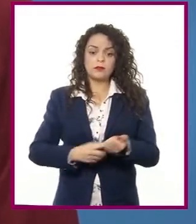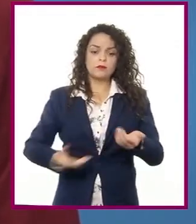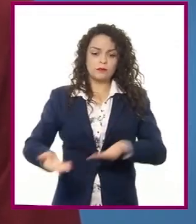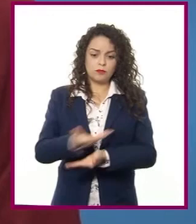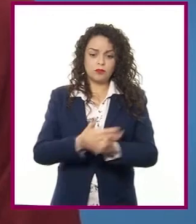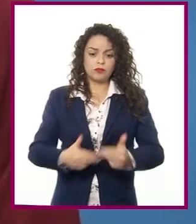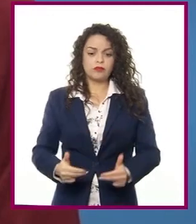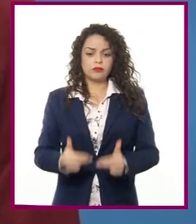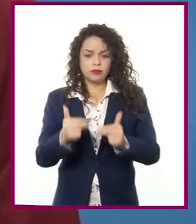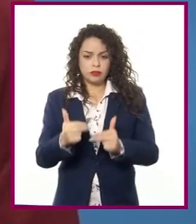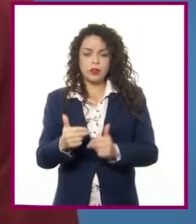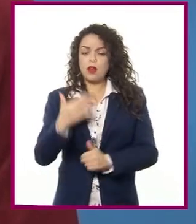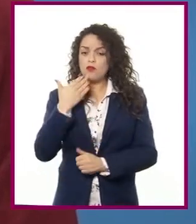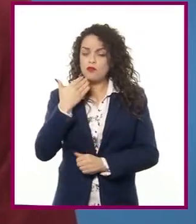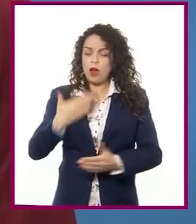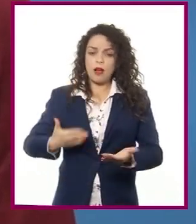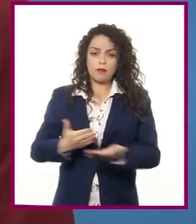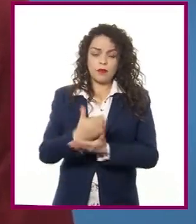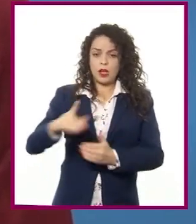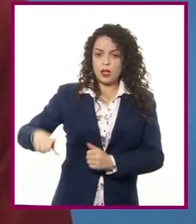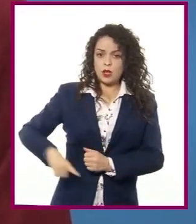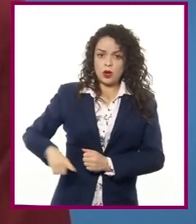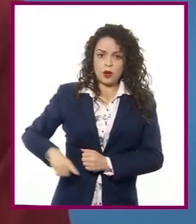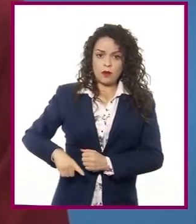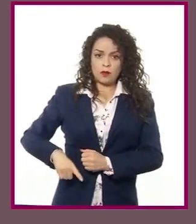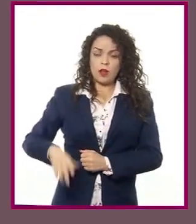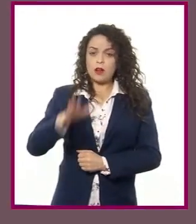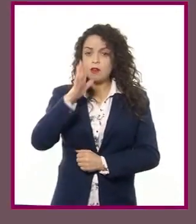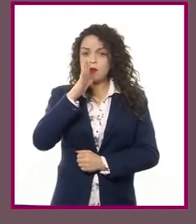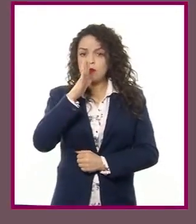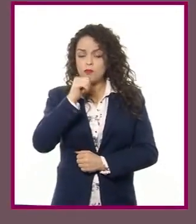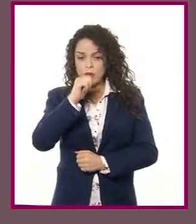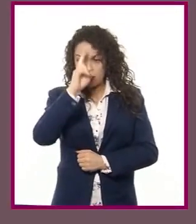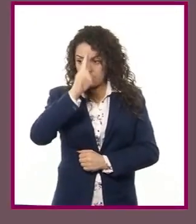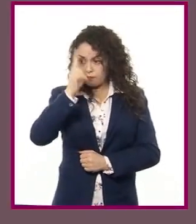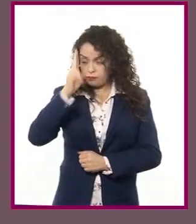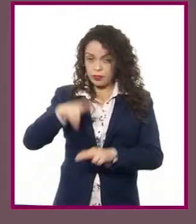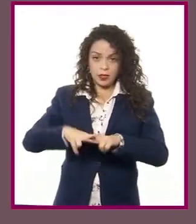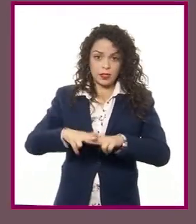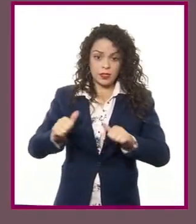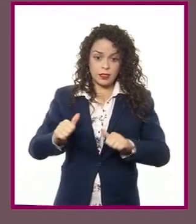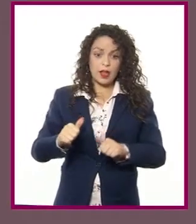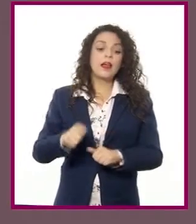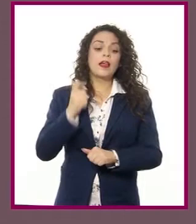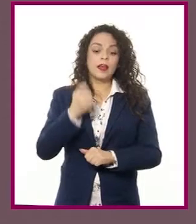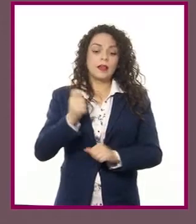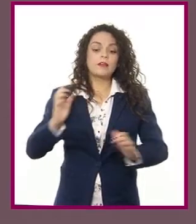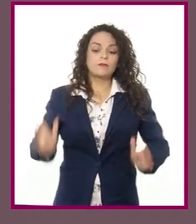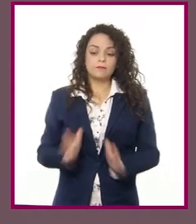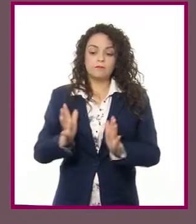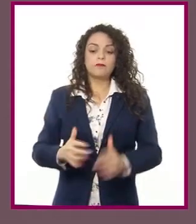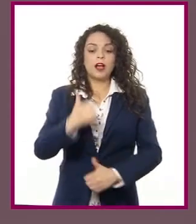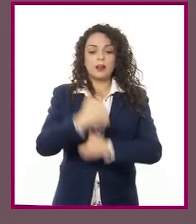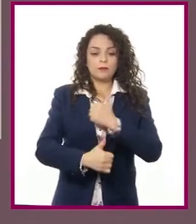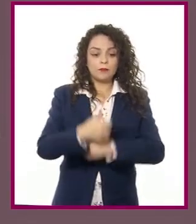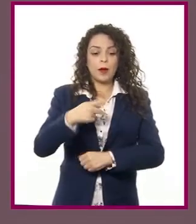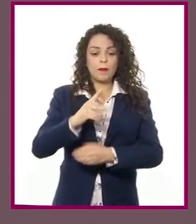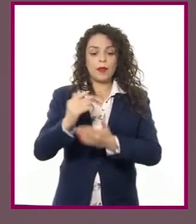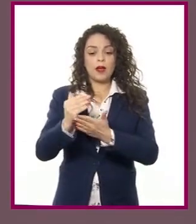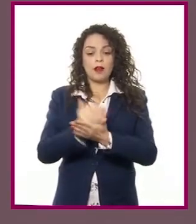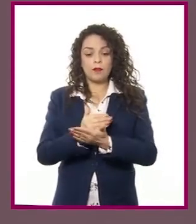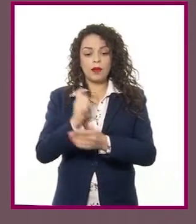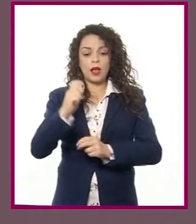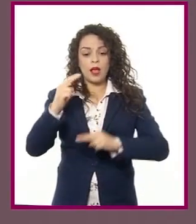los que no interviene el gobierno ni se imponen ciertas restricciones, estimulan la competencia, elevan el nivel de eficiencia,